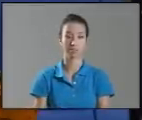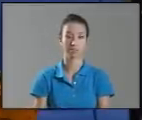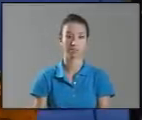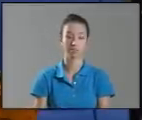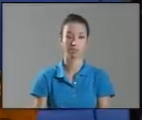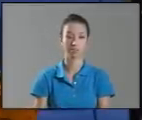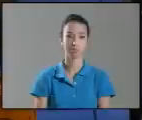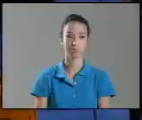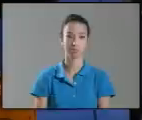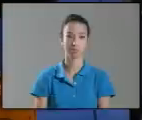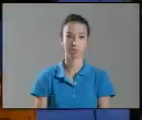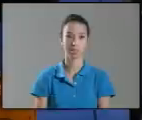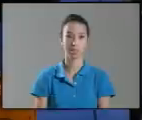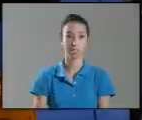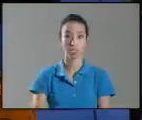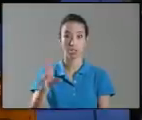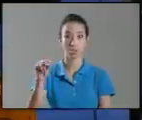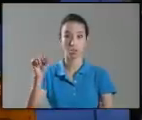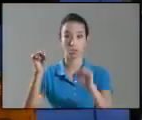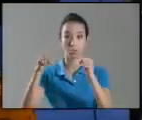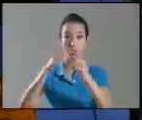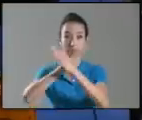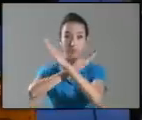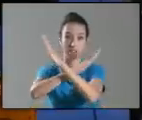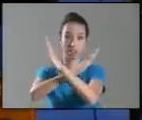solo decirles jule.